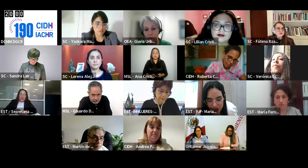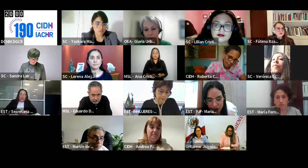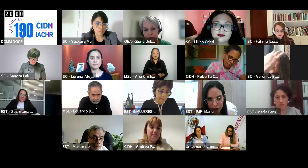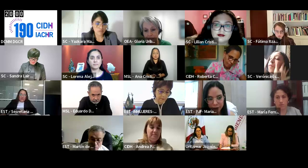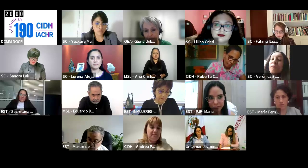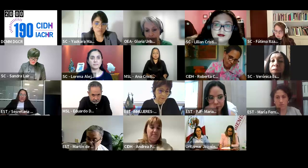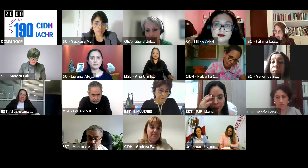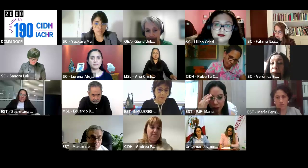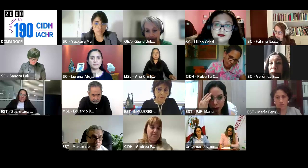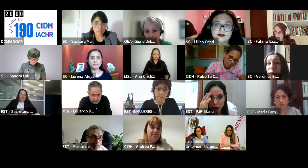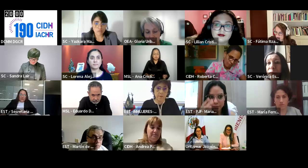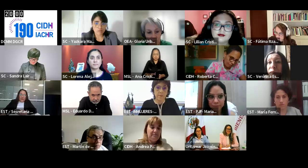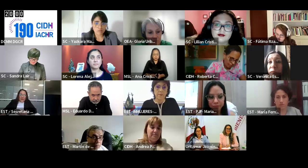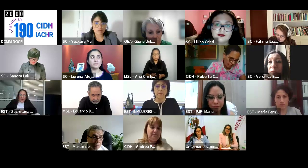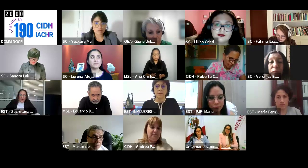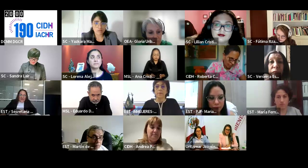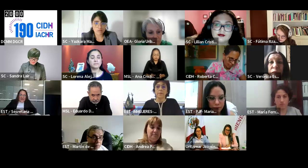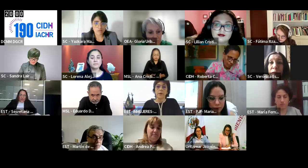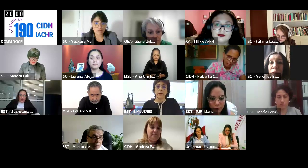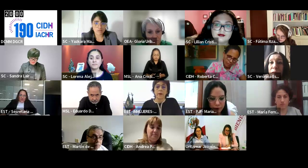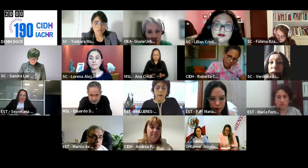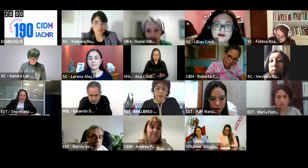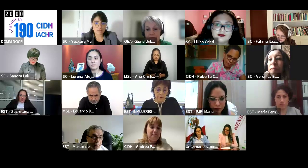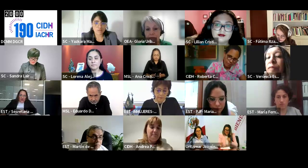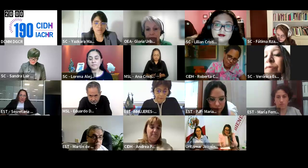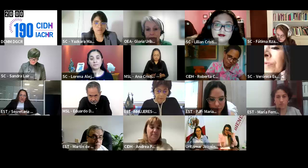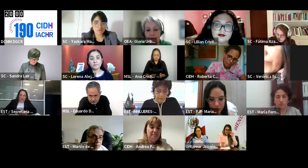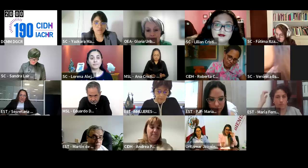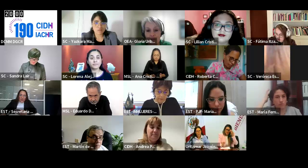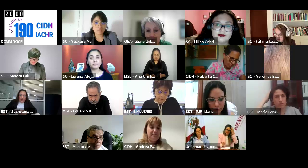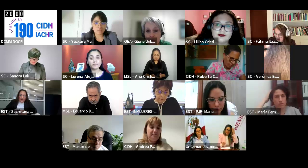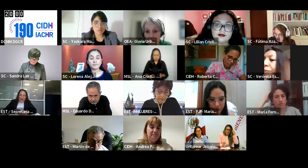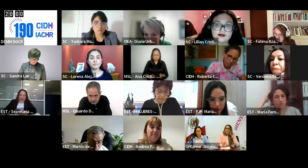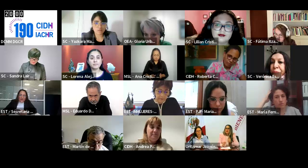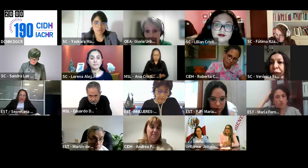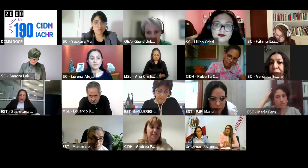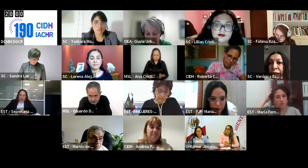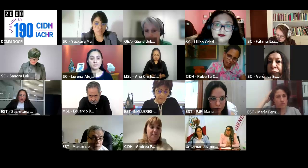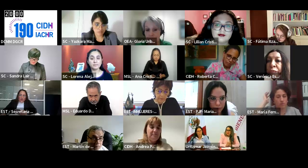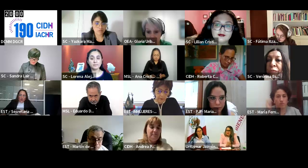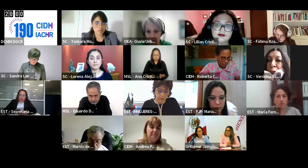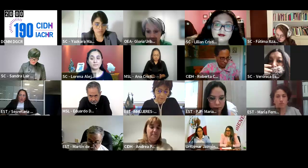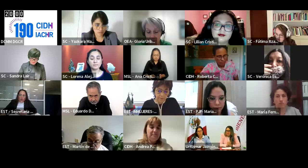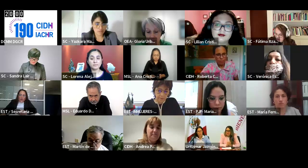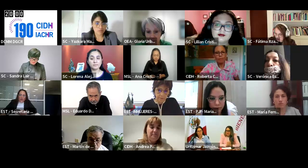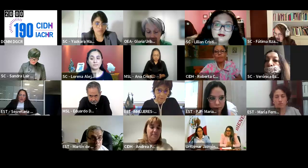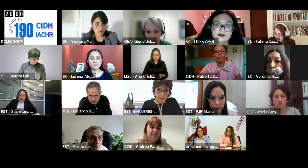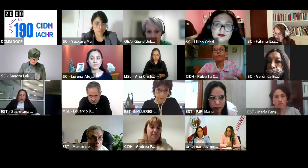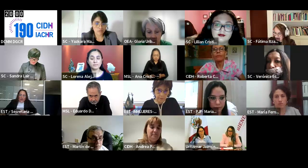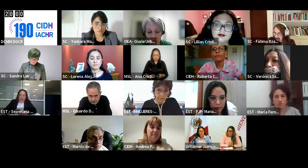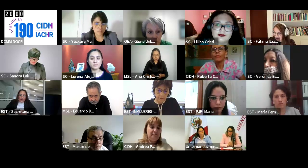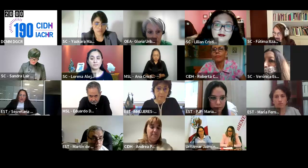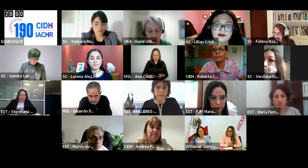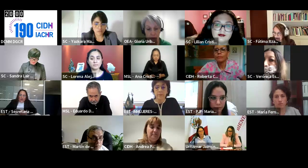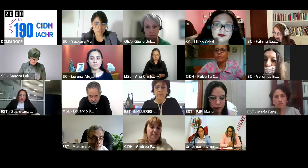vemos perfectamente. Muy amables. Gracias. ¿Podemos hacer una última prueba de audio con